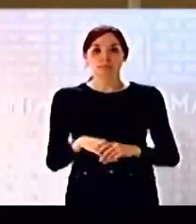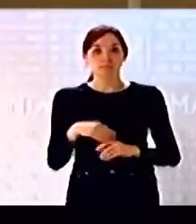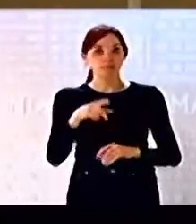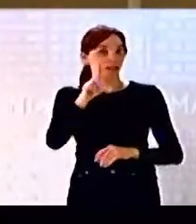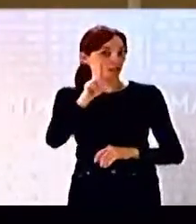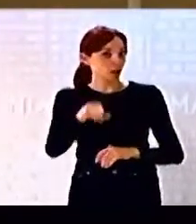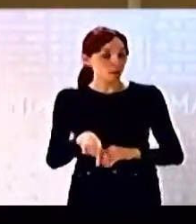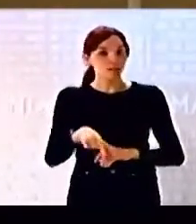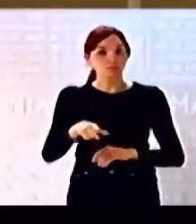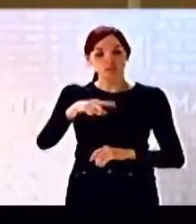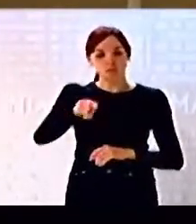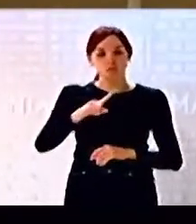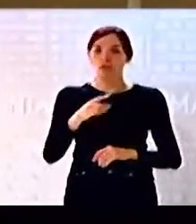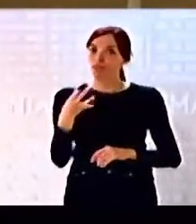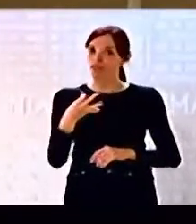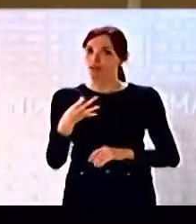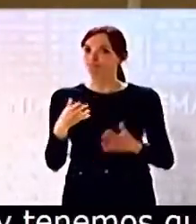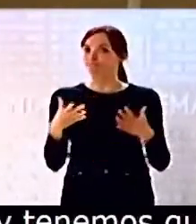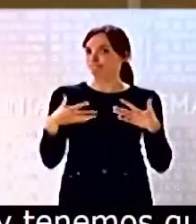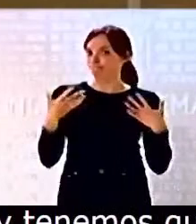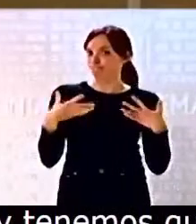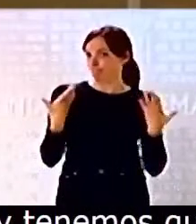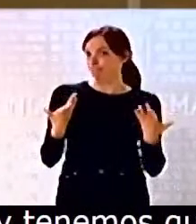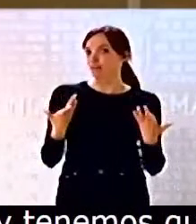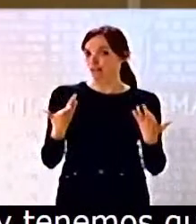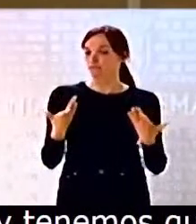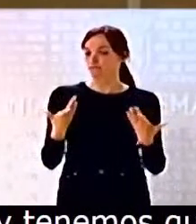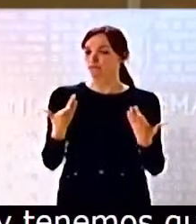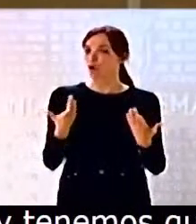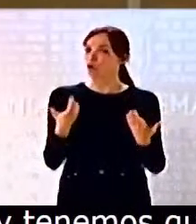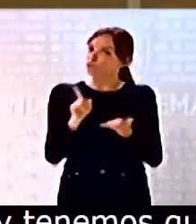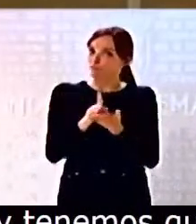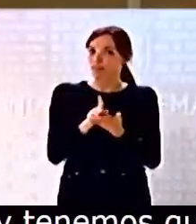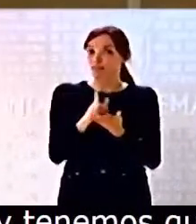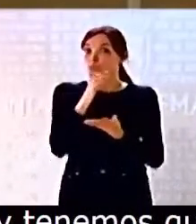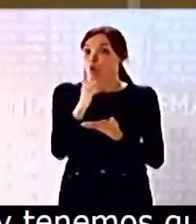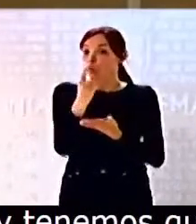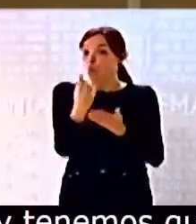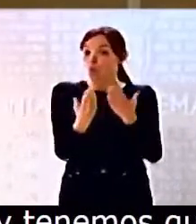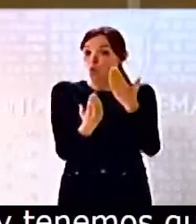y tenemos que alegrarnos nuevamente de que llevemos ya un día más